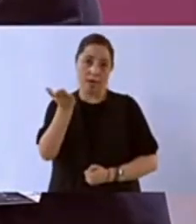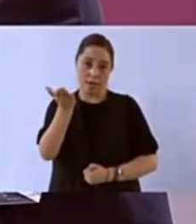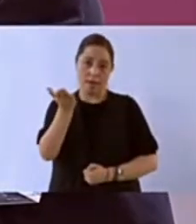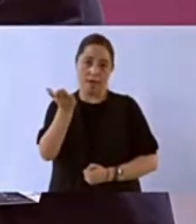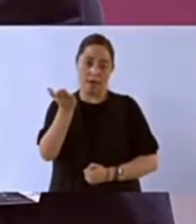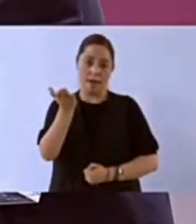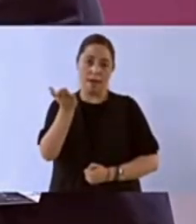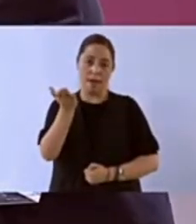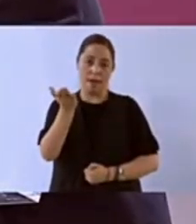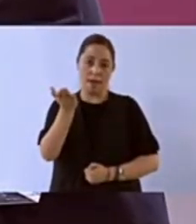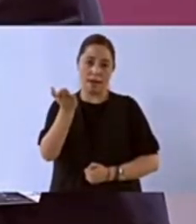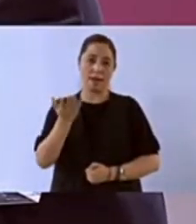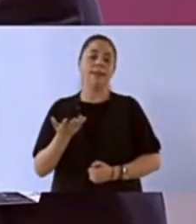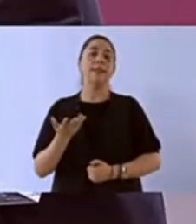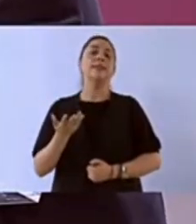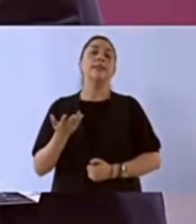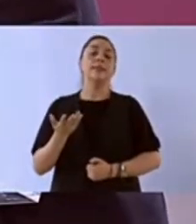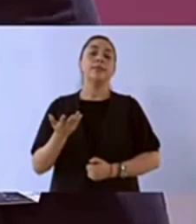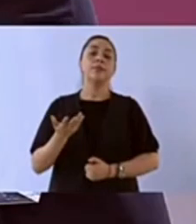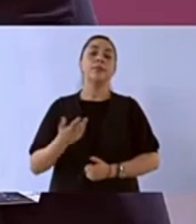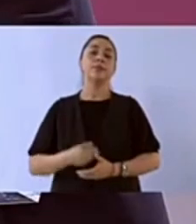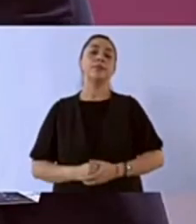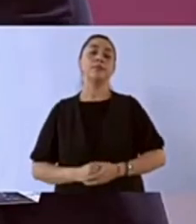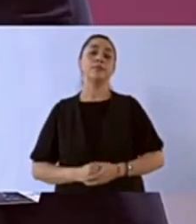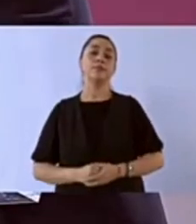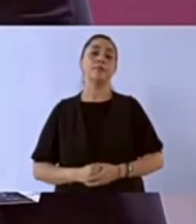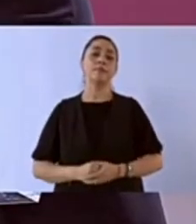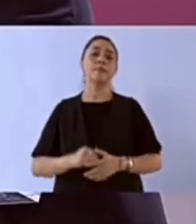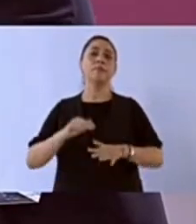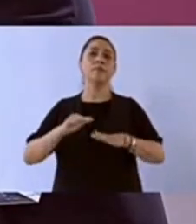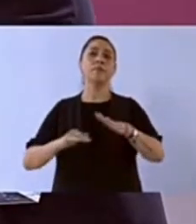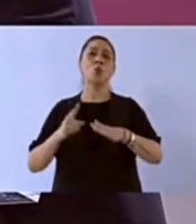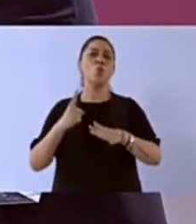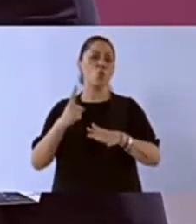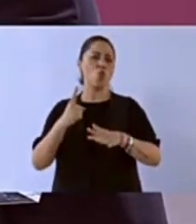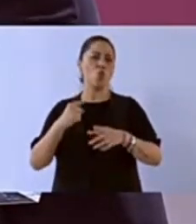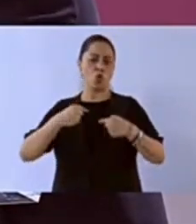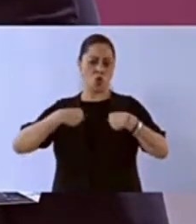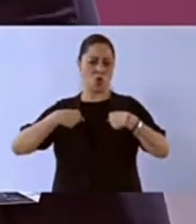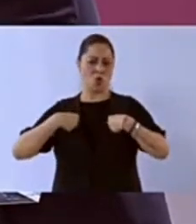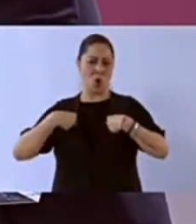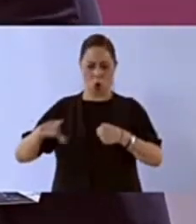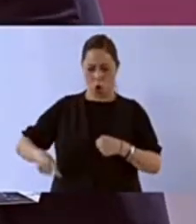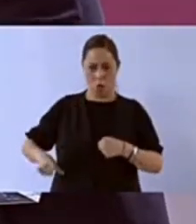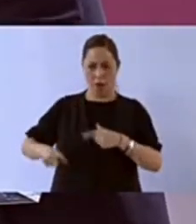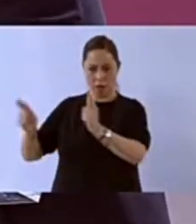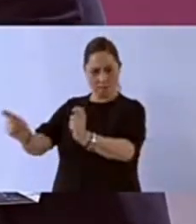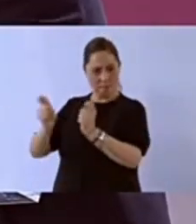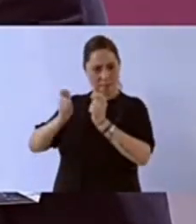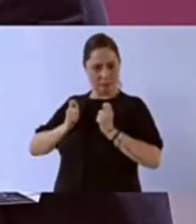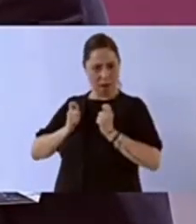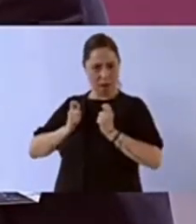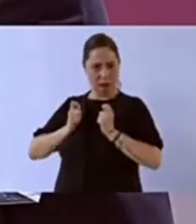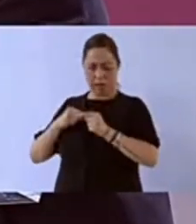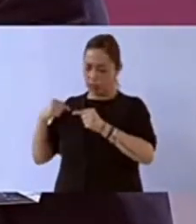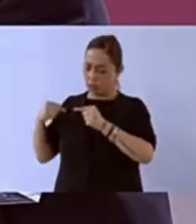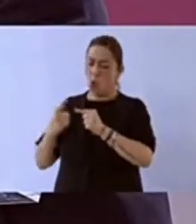En donde ha habido a veces, solo un año desde que estoy, se negaron